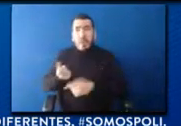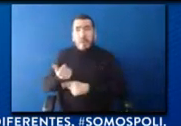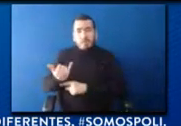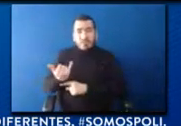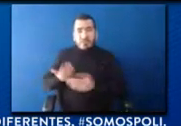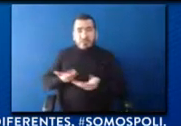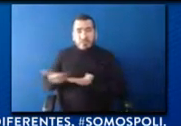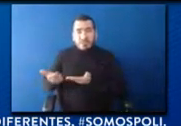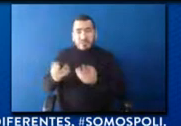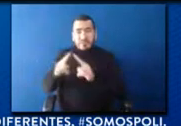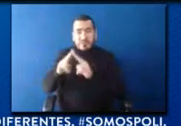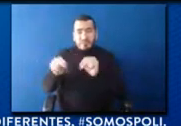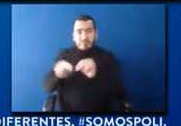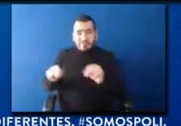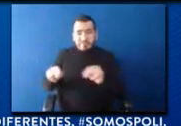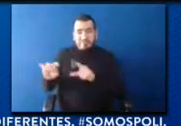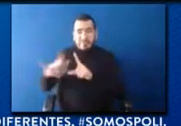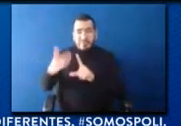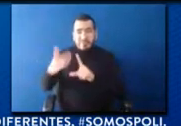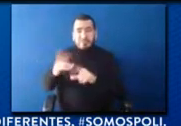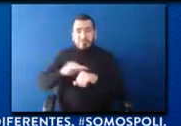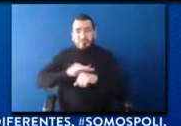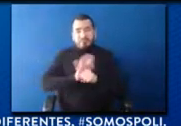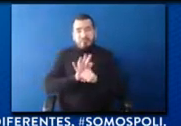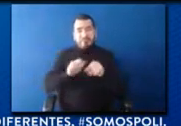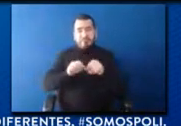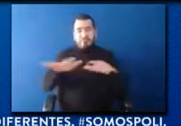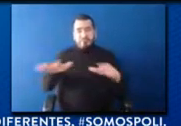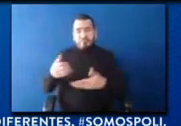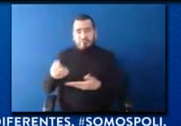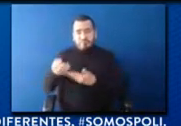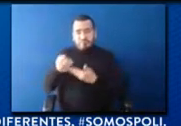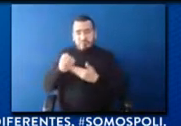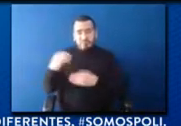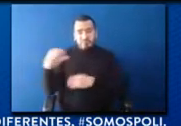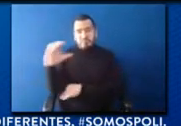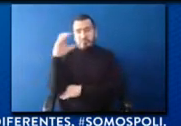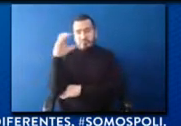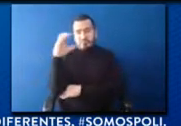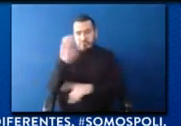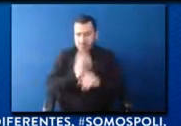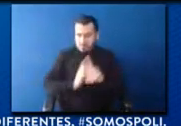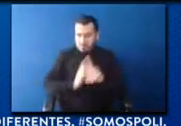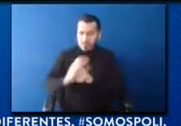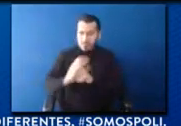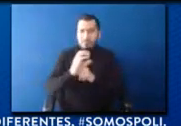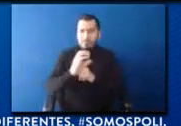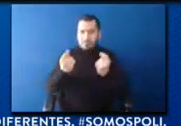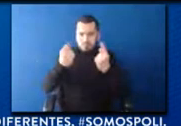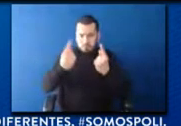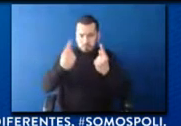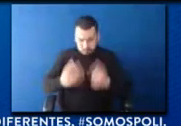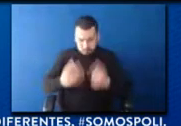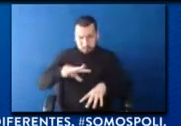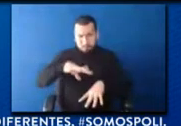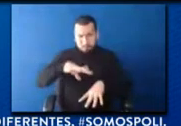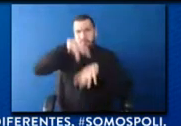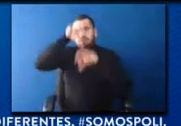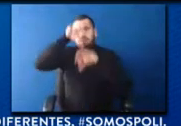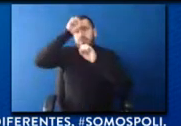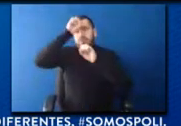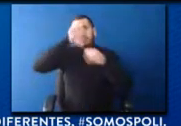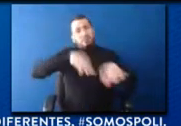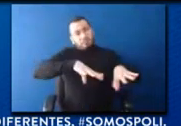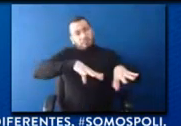en la pandemia. Y esa pandemia ayudó a que culturalmente el país diera un salto muy importante en adopción tecnológica. Y es algo que